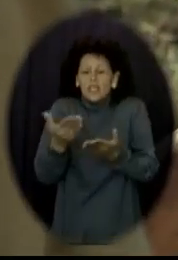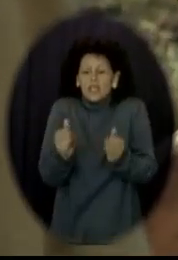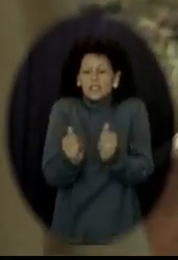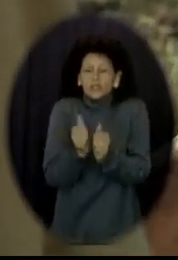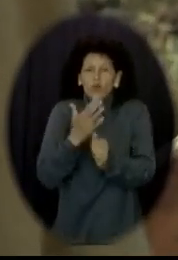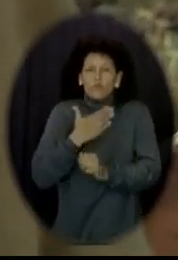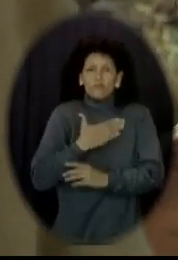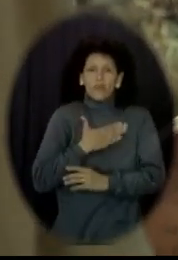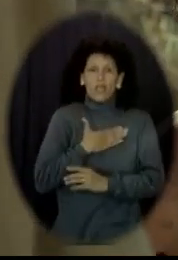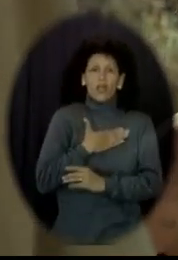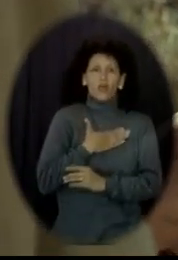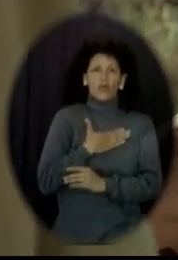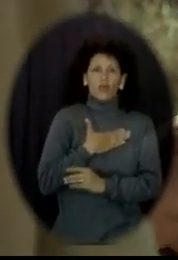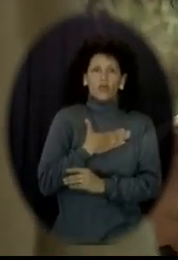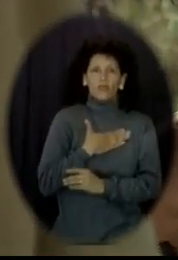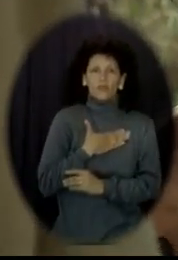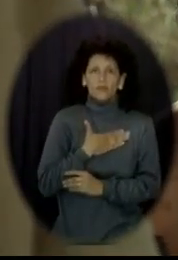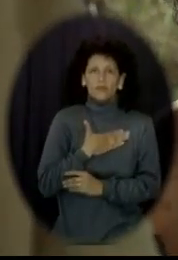¿qué es lo que quieres conmigo?